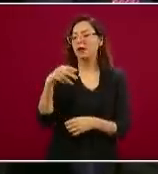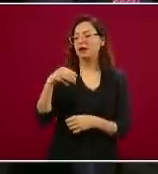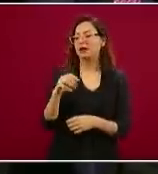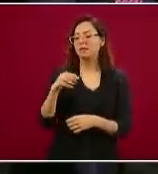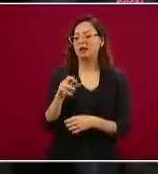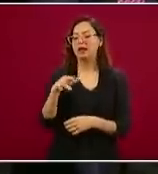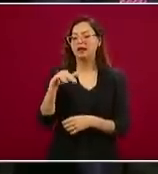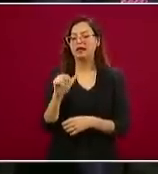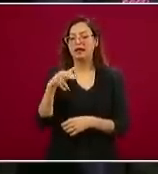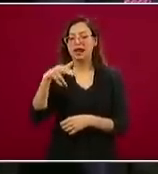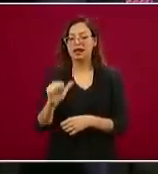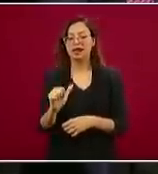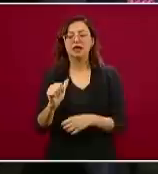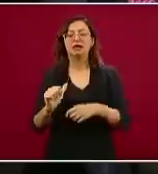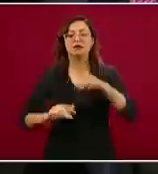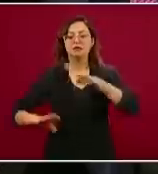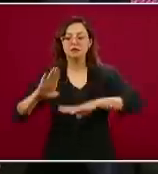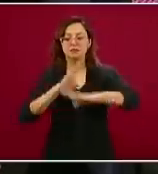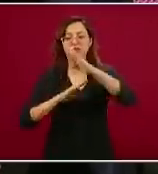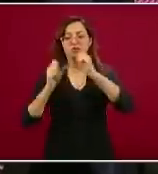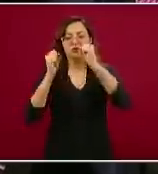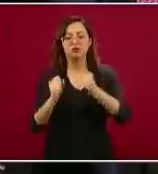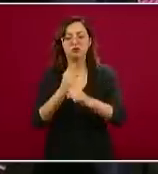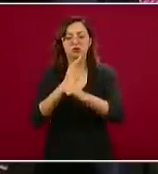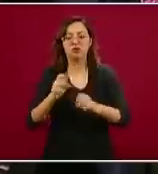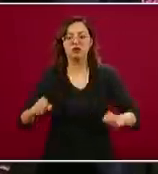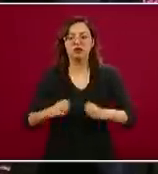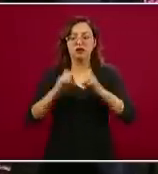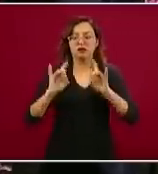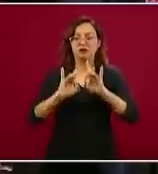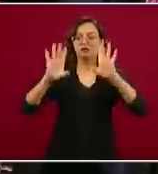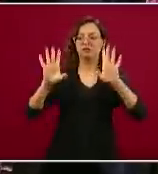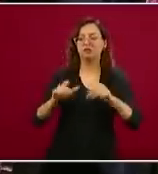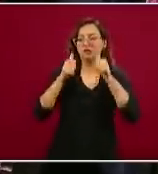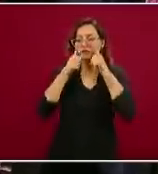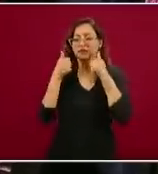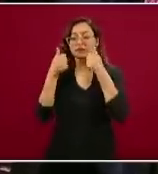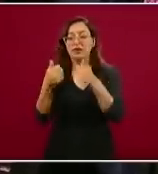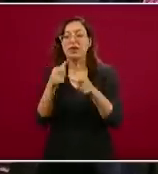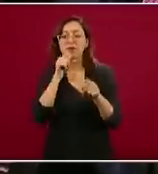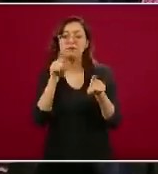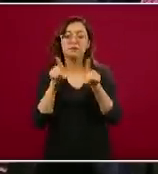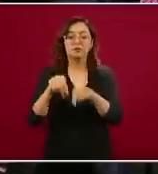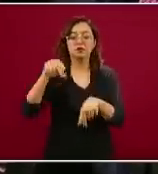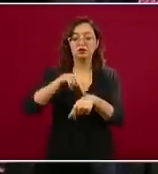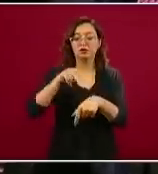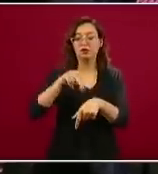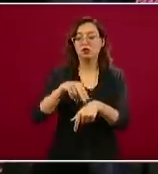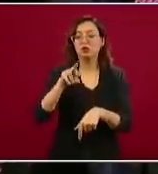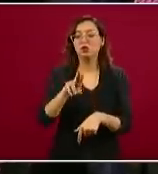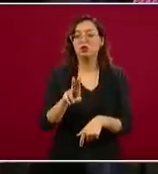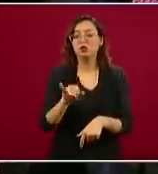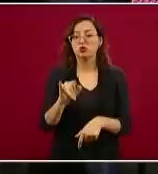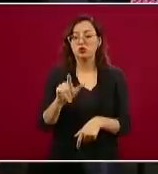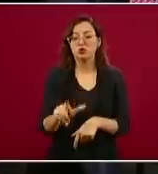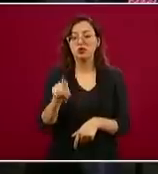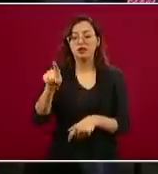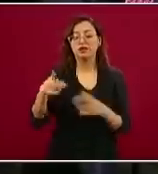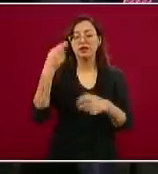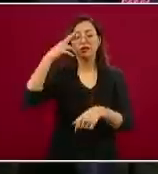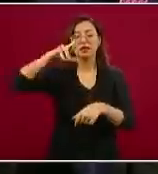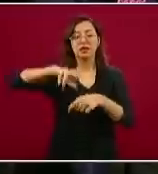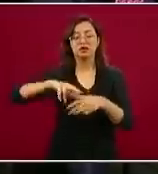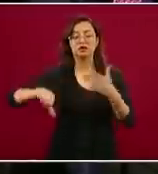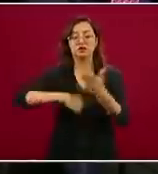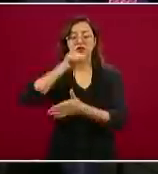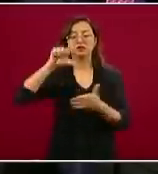para bioseguridad y respuesta a emergencias. Y está el doctor Ruy López Ridaura, director general del Centro Nacional de Control